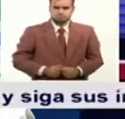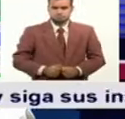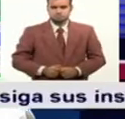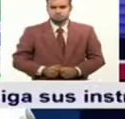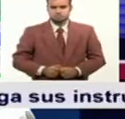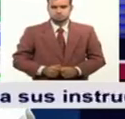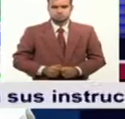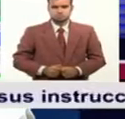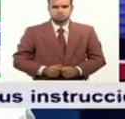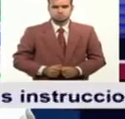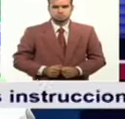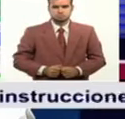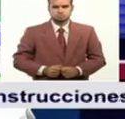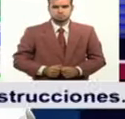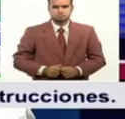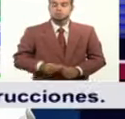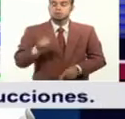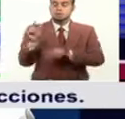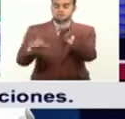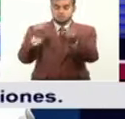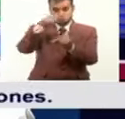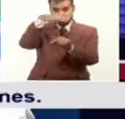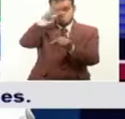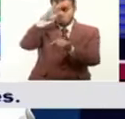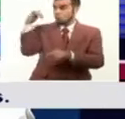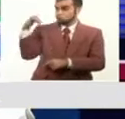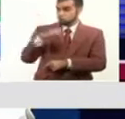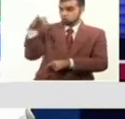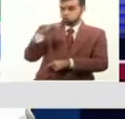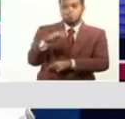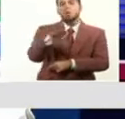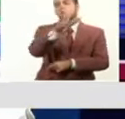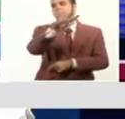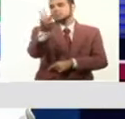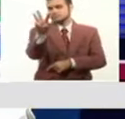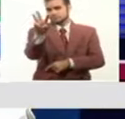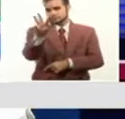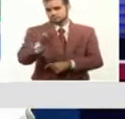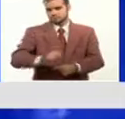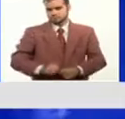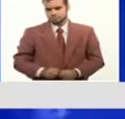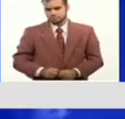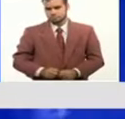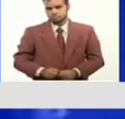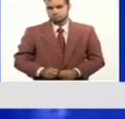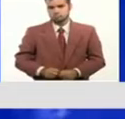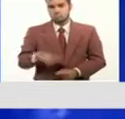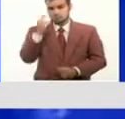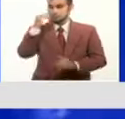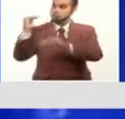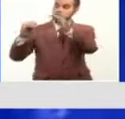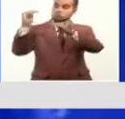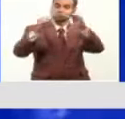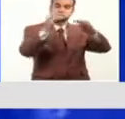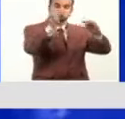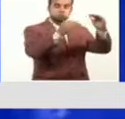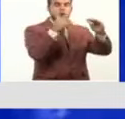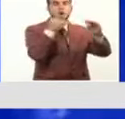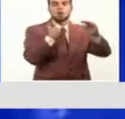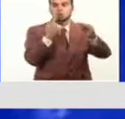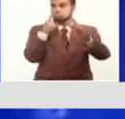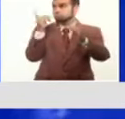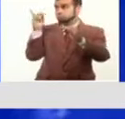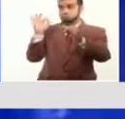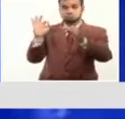43 importados. Fíjense que incluso, y se podrá apreciar ahora en el gráfico, el número de importados ayer